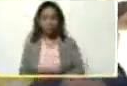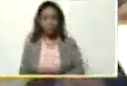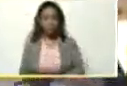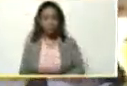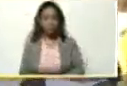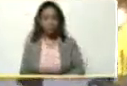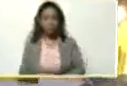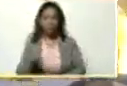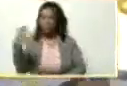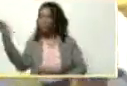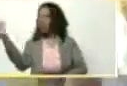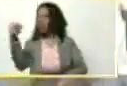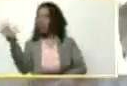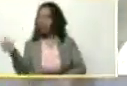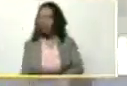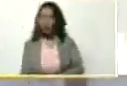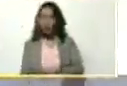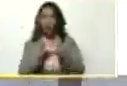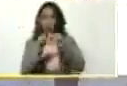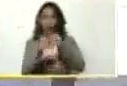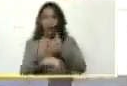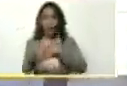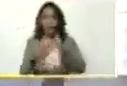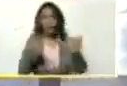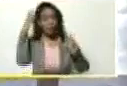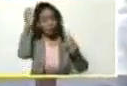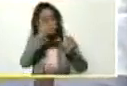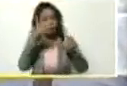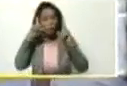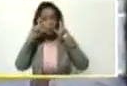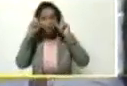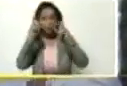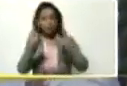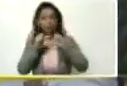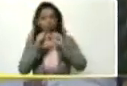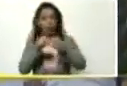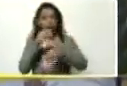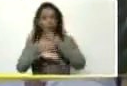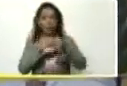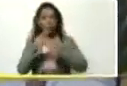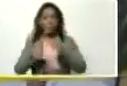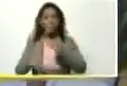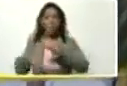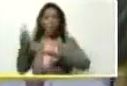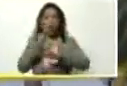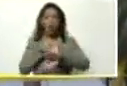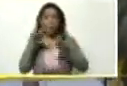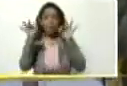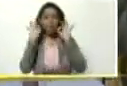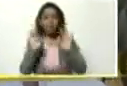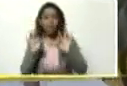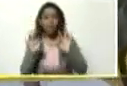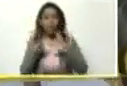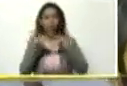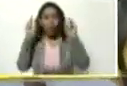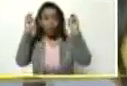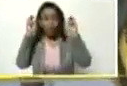¿Qué más? Para seguir ampliando la formación de nuestros profesionales, continuamos con posgrados especializados para todo el área